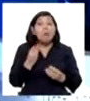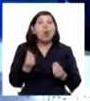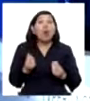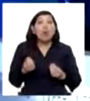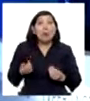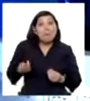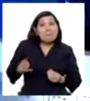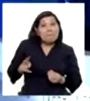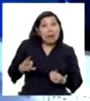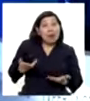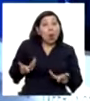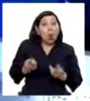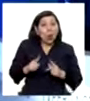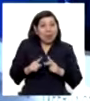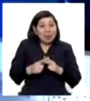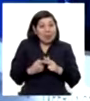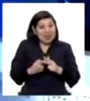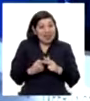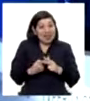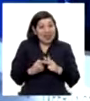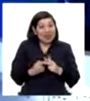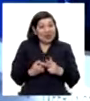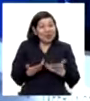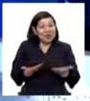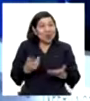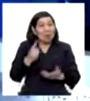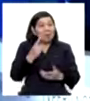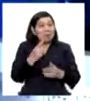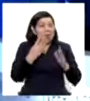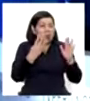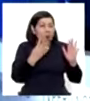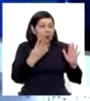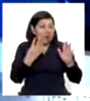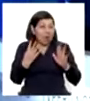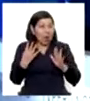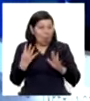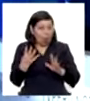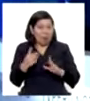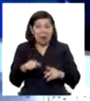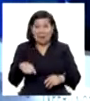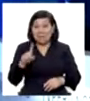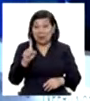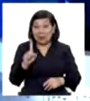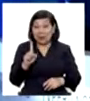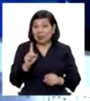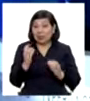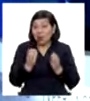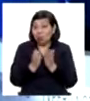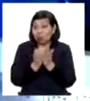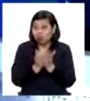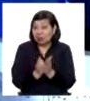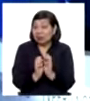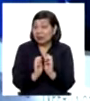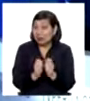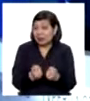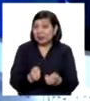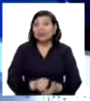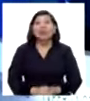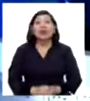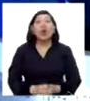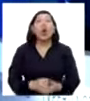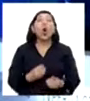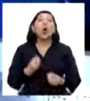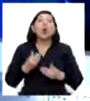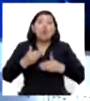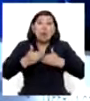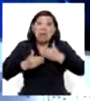han crecido desde que iniciaron en 1999, porque esta es la primera concesión portuaria que se dio, y